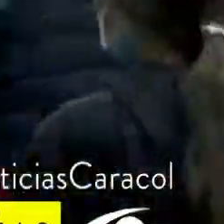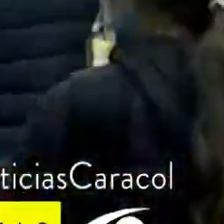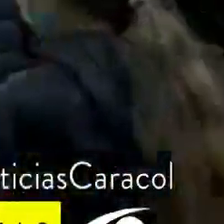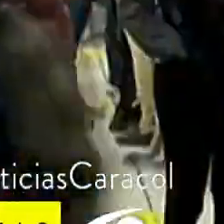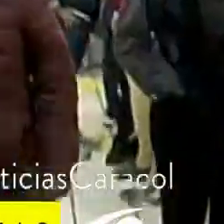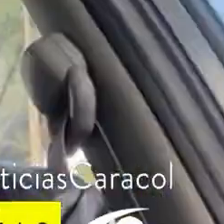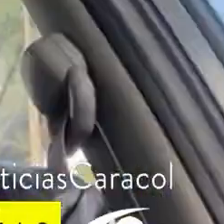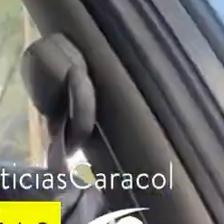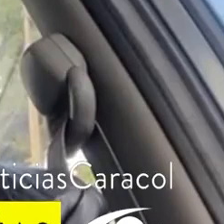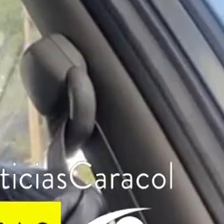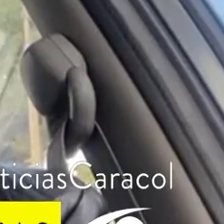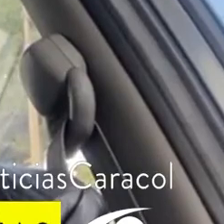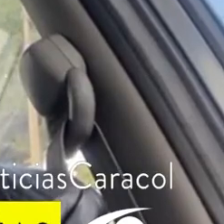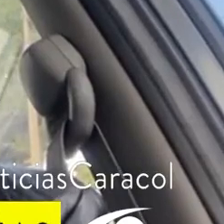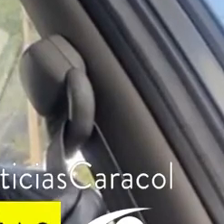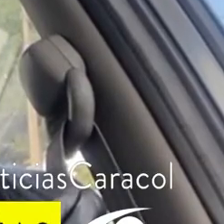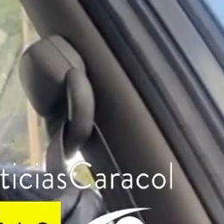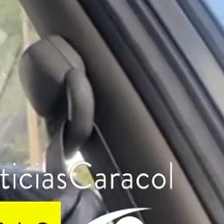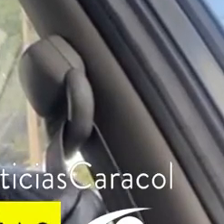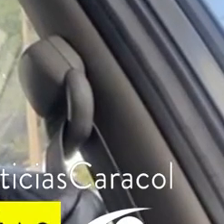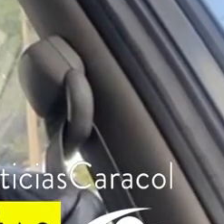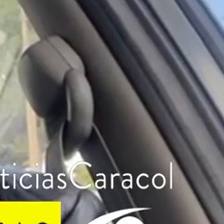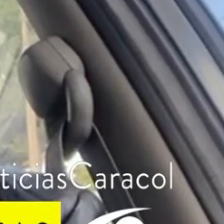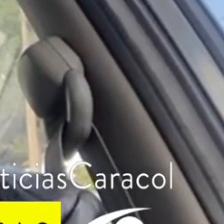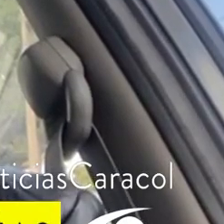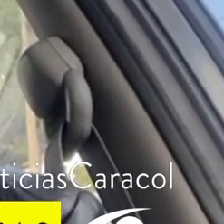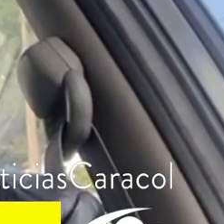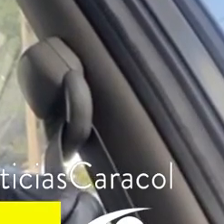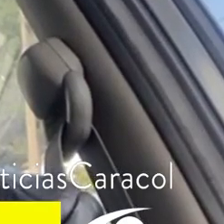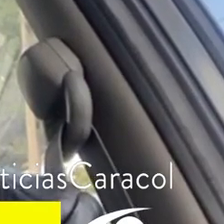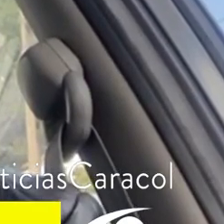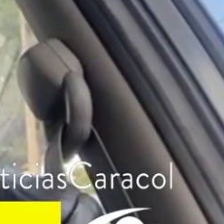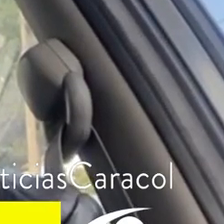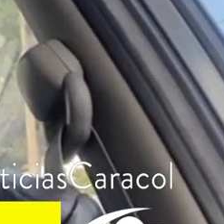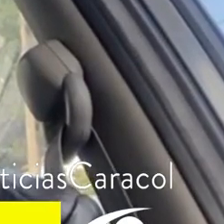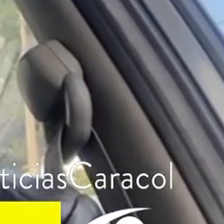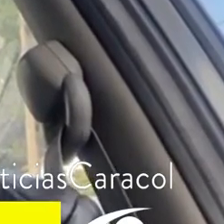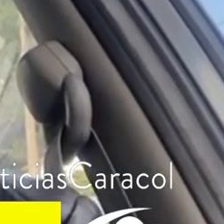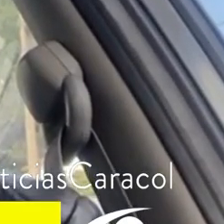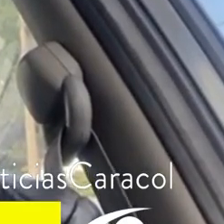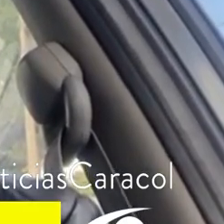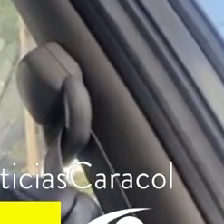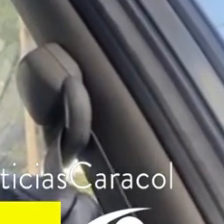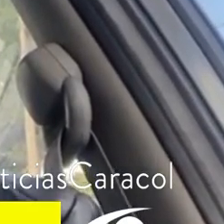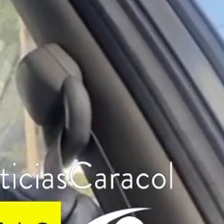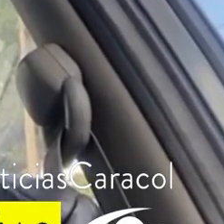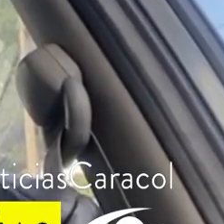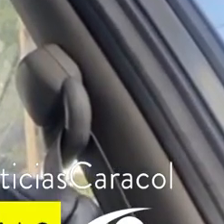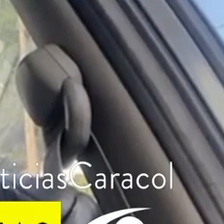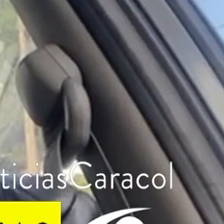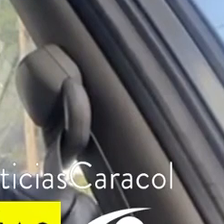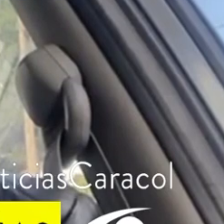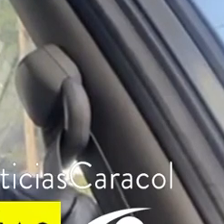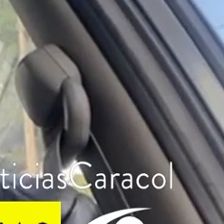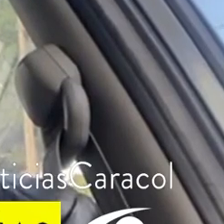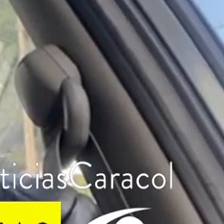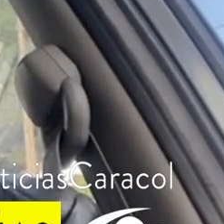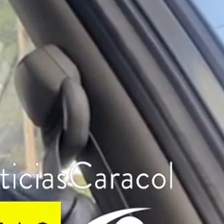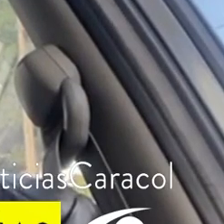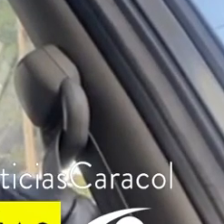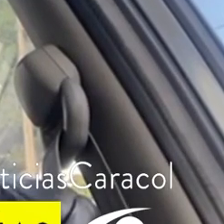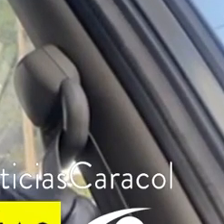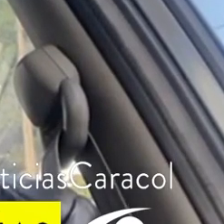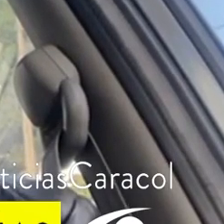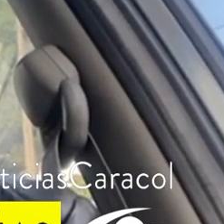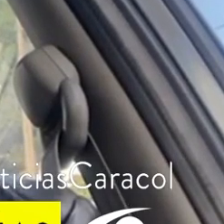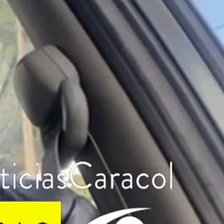materia de salud. Vemos con preocupación desde el punto de vista epidemiológico las actuales imágenes de aglomeración y pérdida de toda la